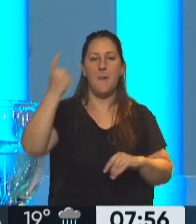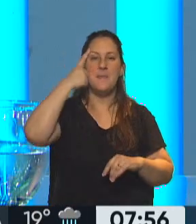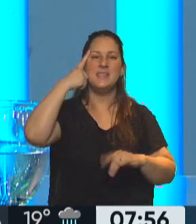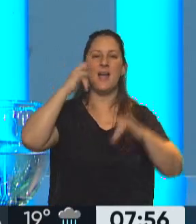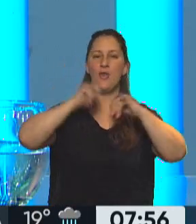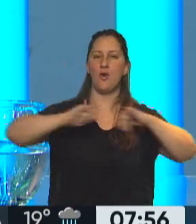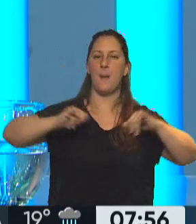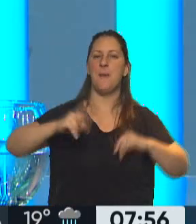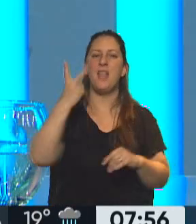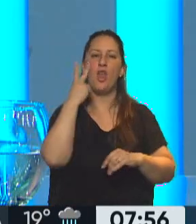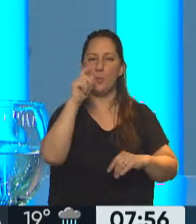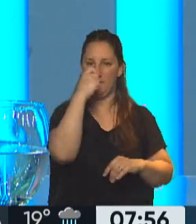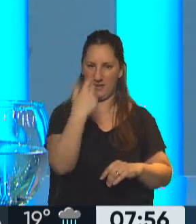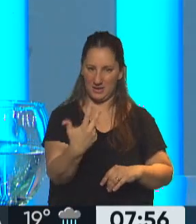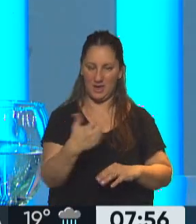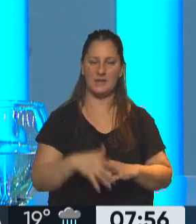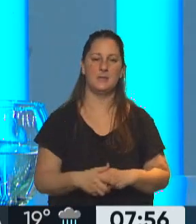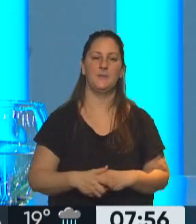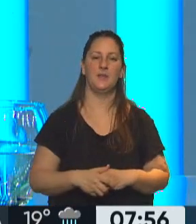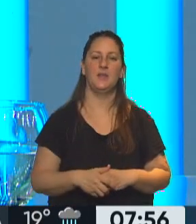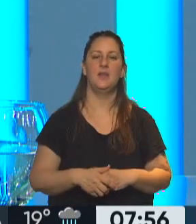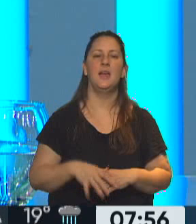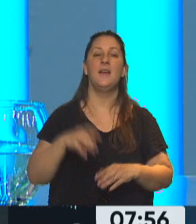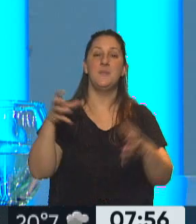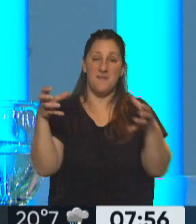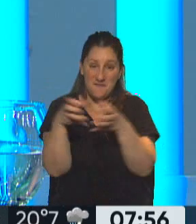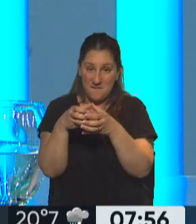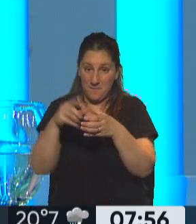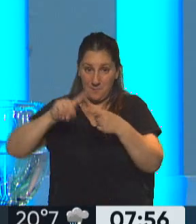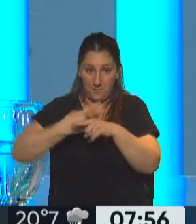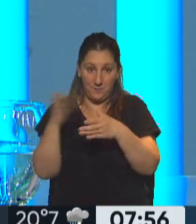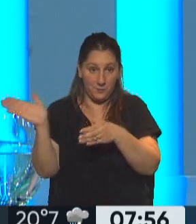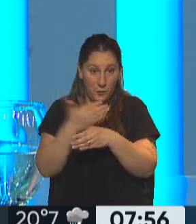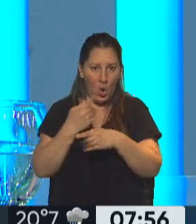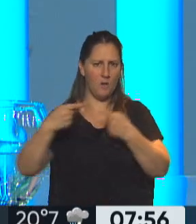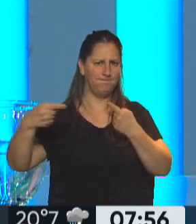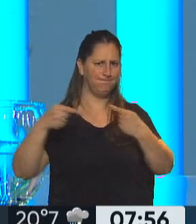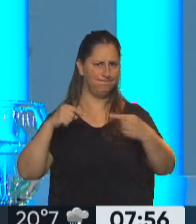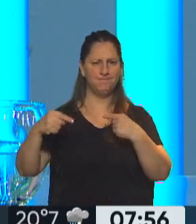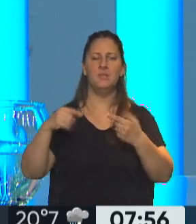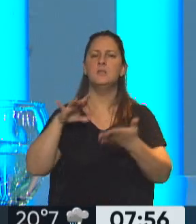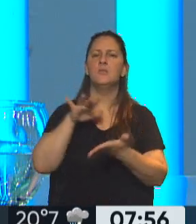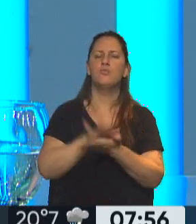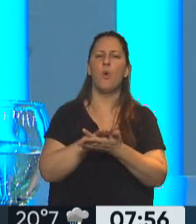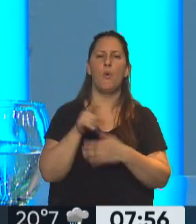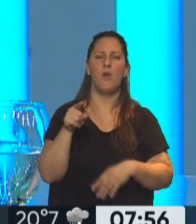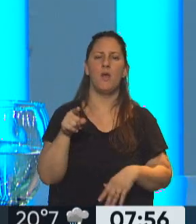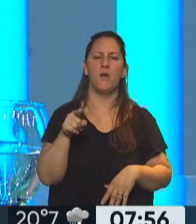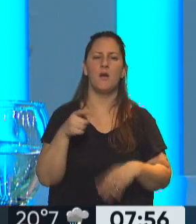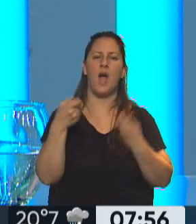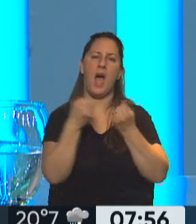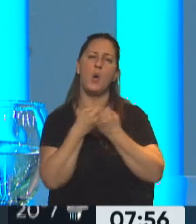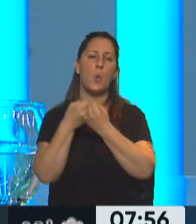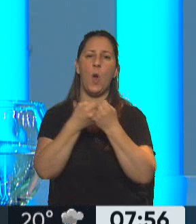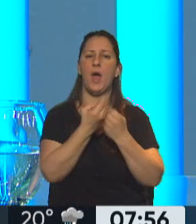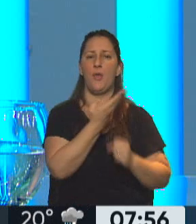a ser la campaña 20 y 23 Mientras tanto las diferencias en el frente de todos que reaparecen alevinculadas con el acuerdo